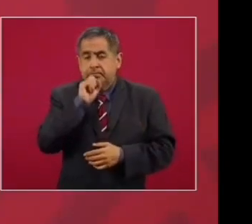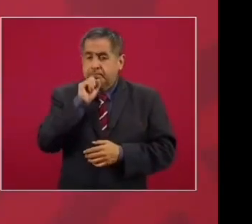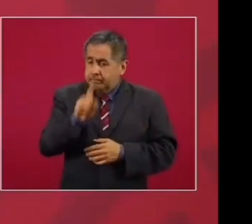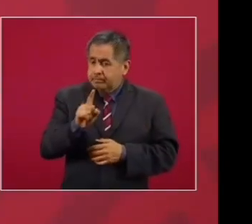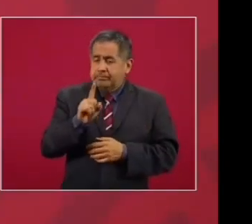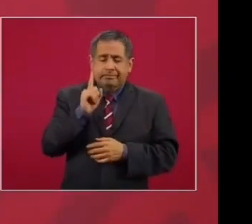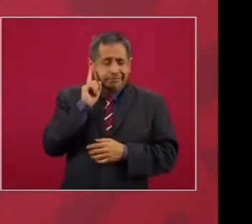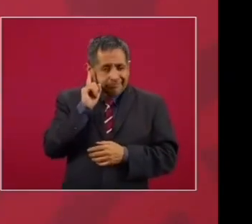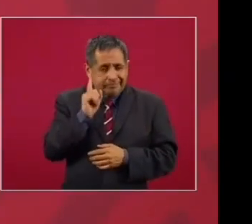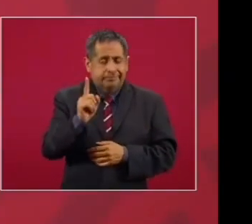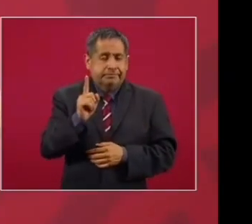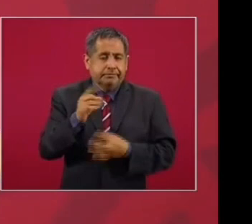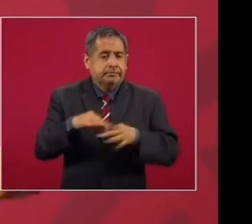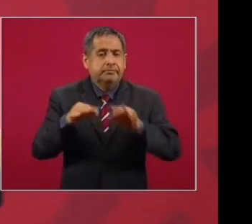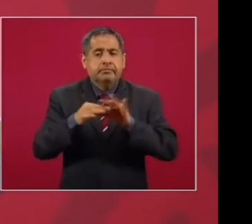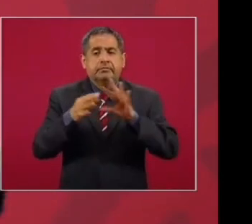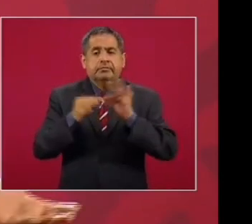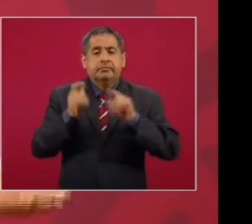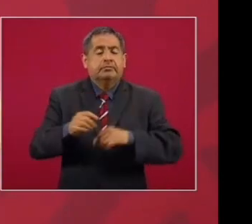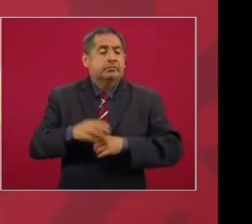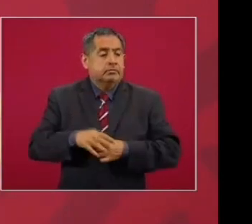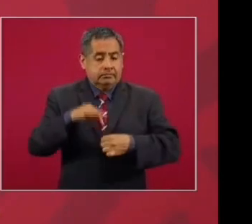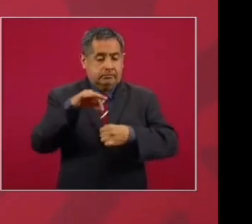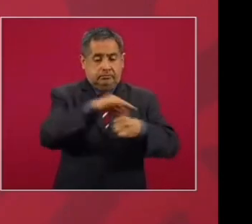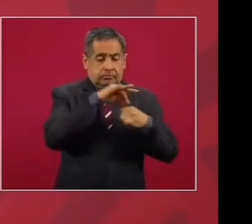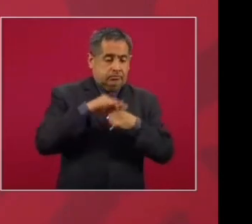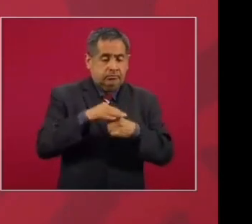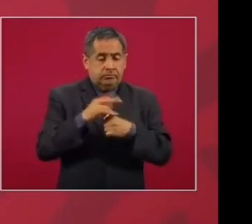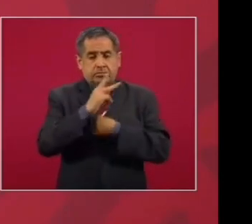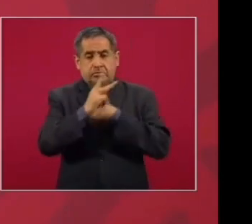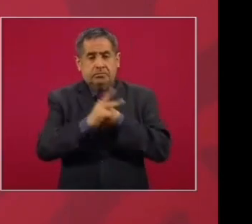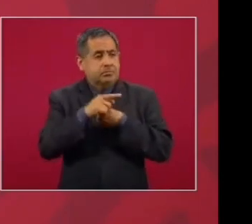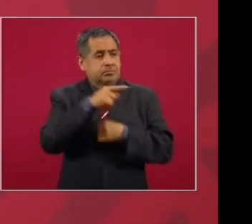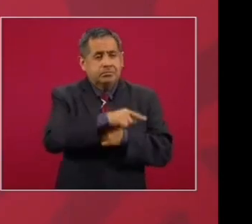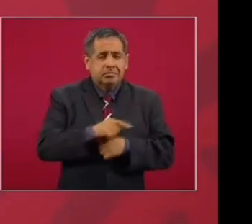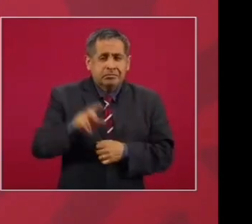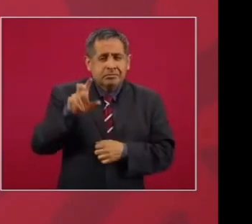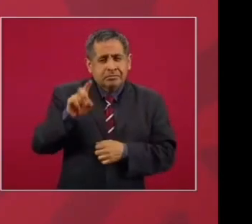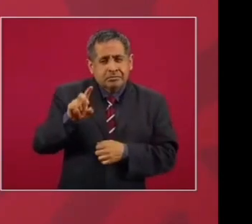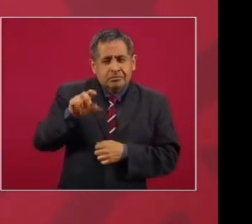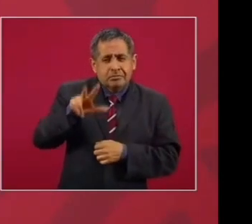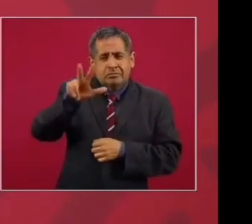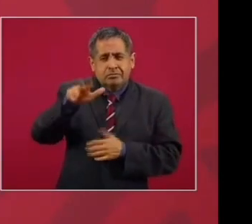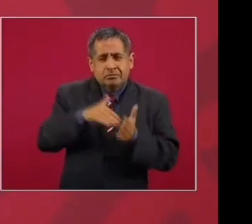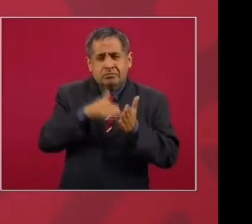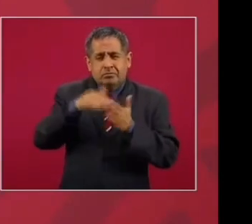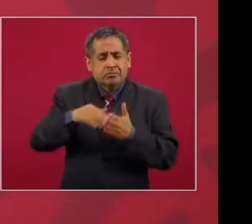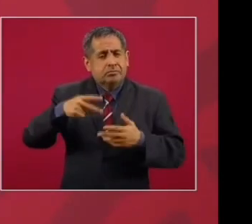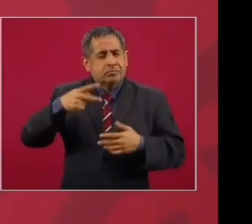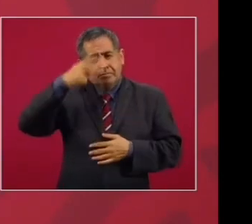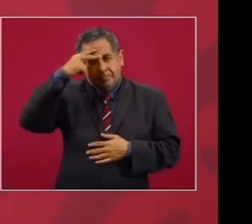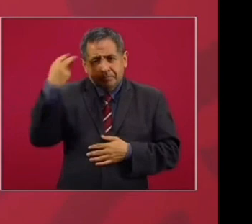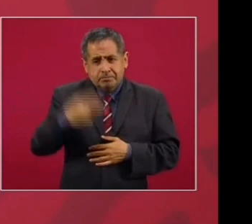además se trata de una elección en un país en donde hay 38 millones de mexicanos.